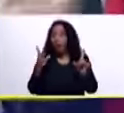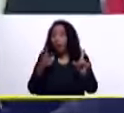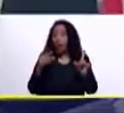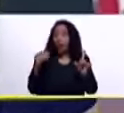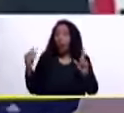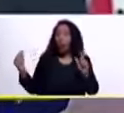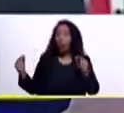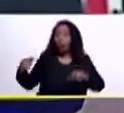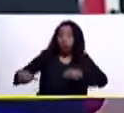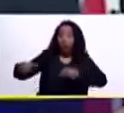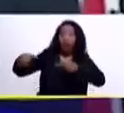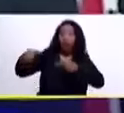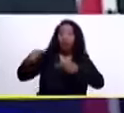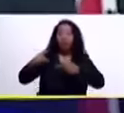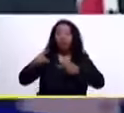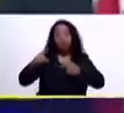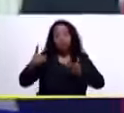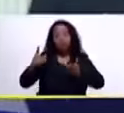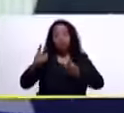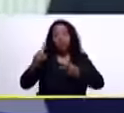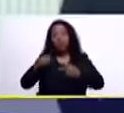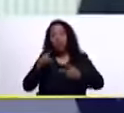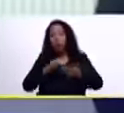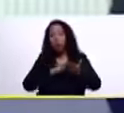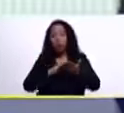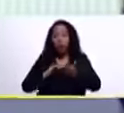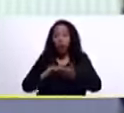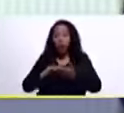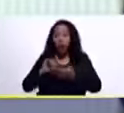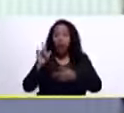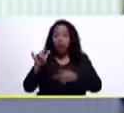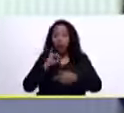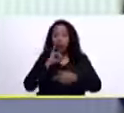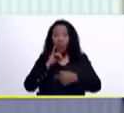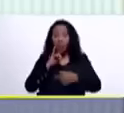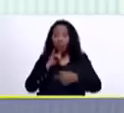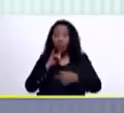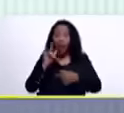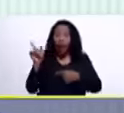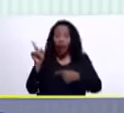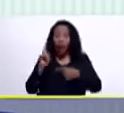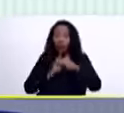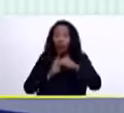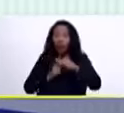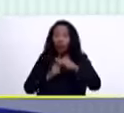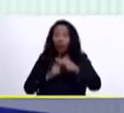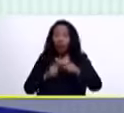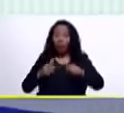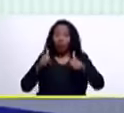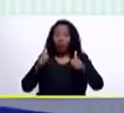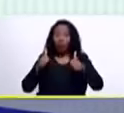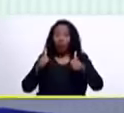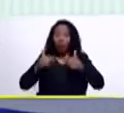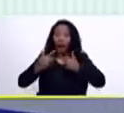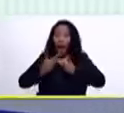Y una de las grandes noticias es el levantamiento parcial de las sanciones, con lo cual va a ayudar al Estado a recaudar, a